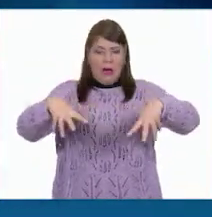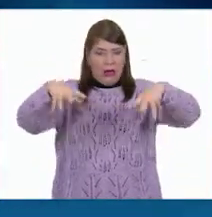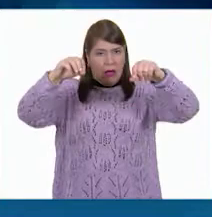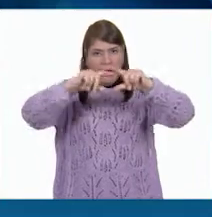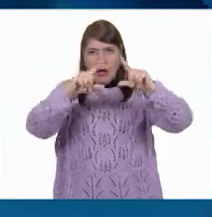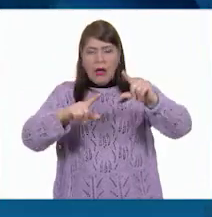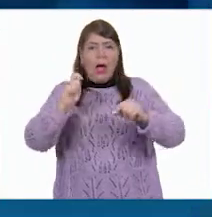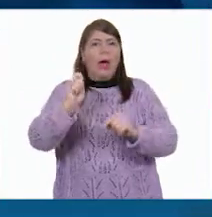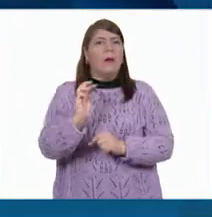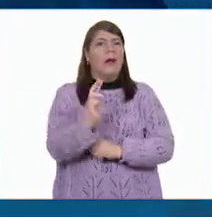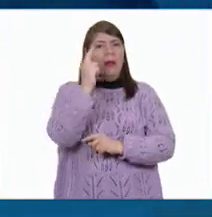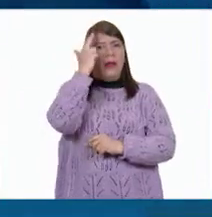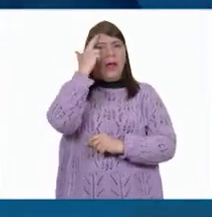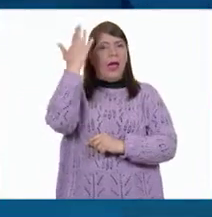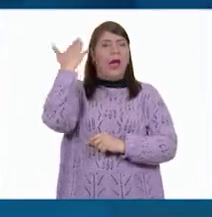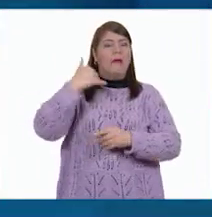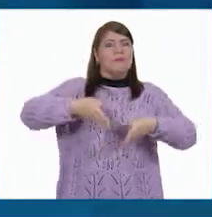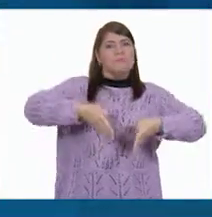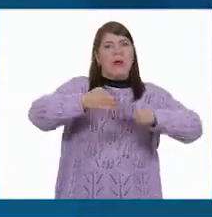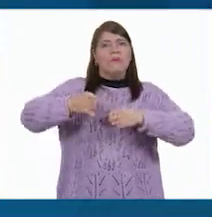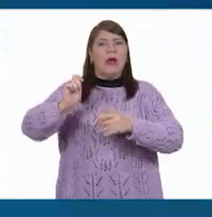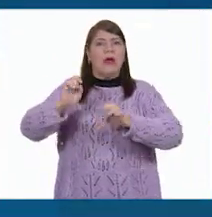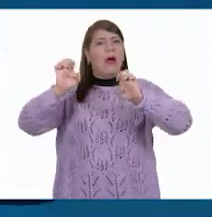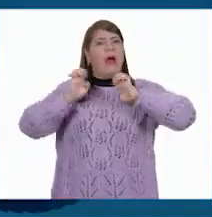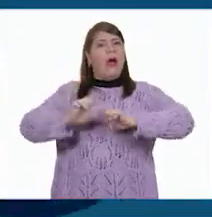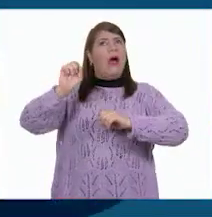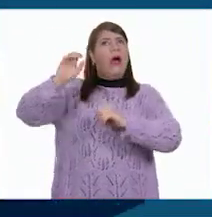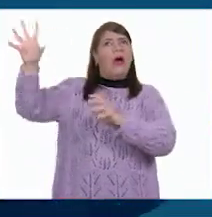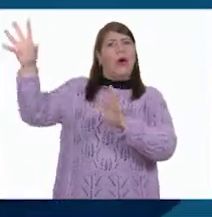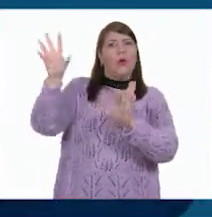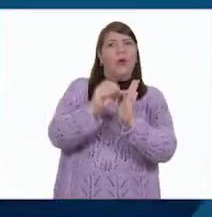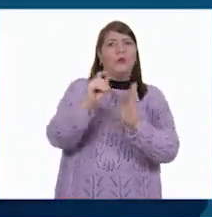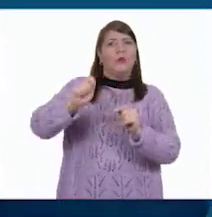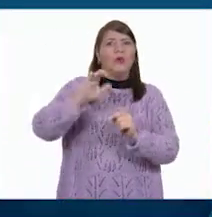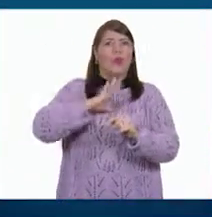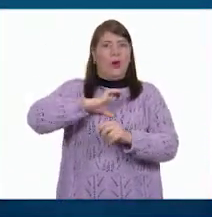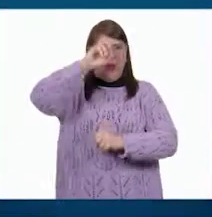a emulación de los suntuosos banquetes de la aristocracia europea.